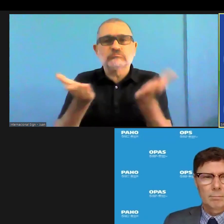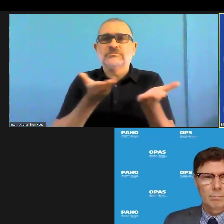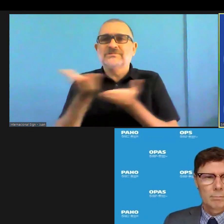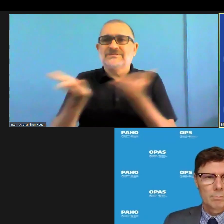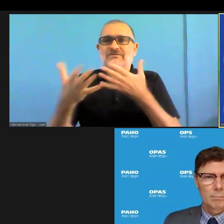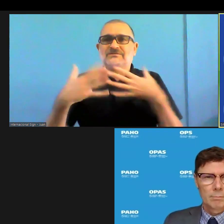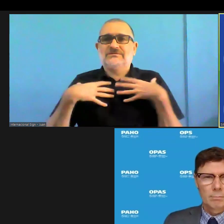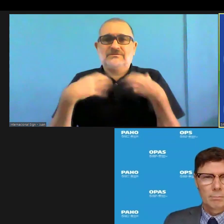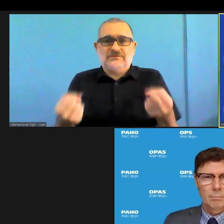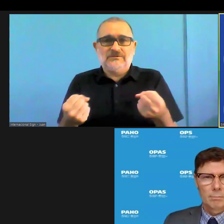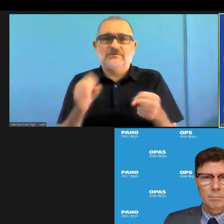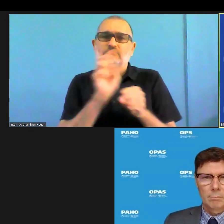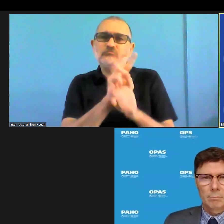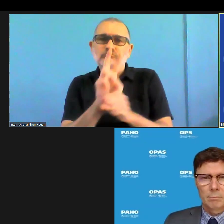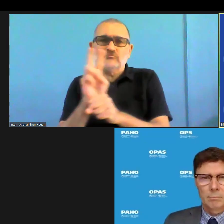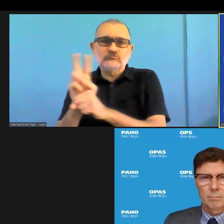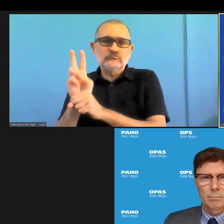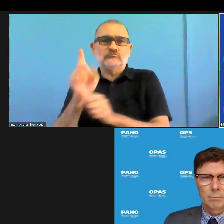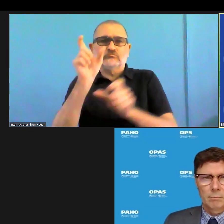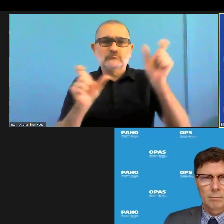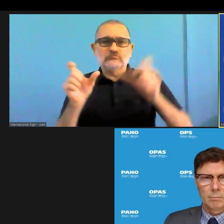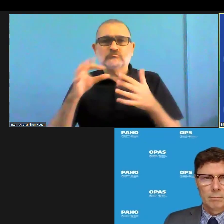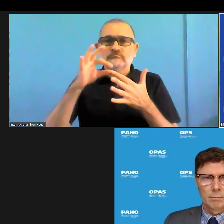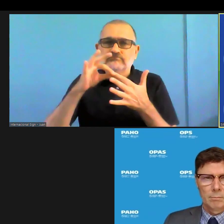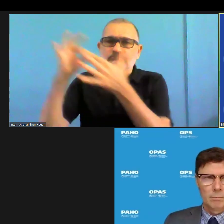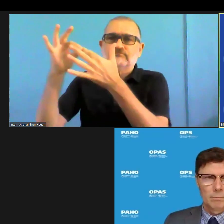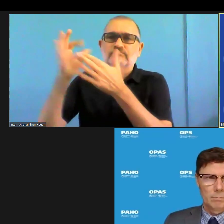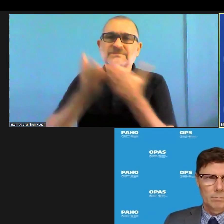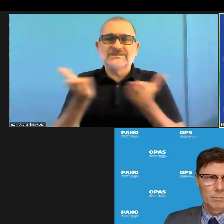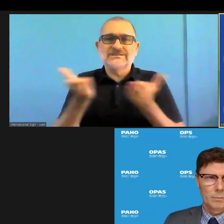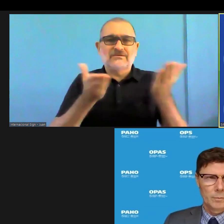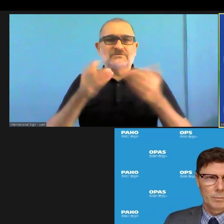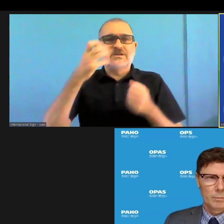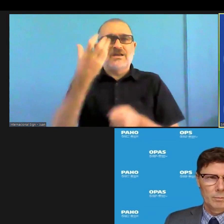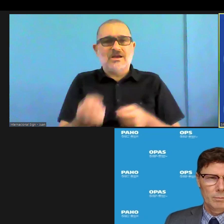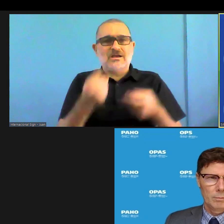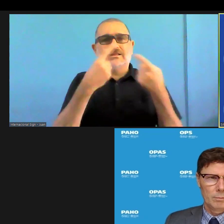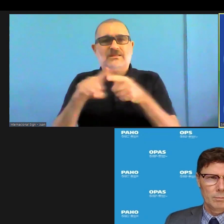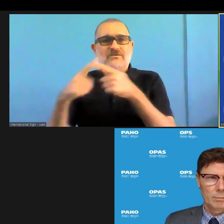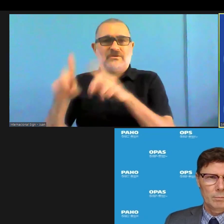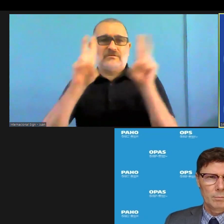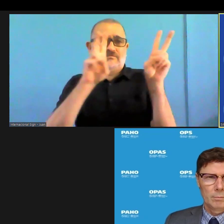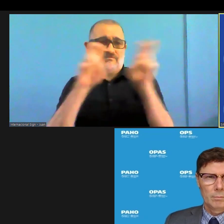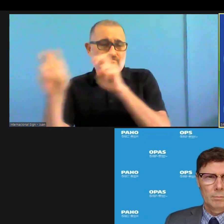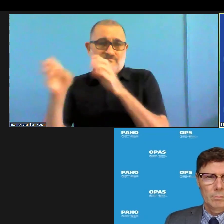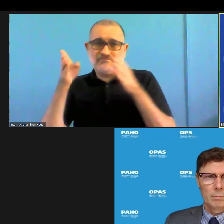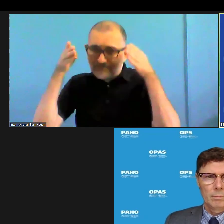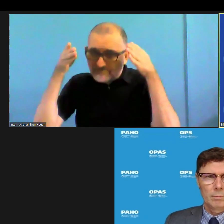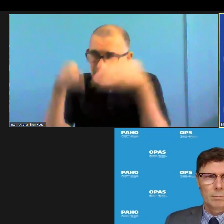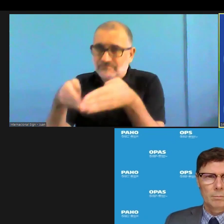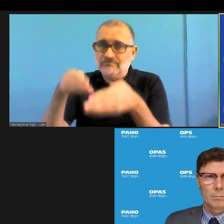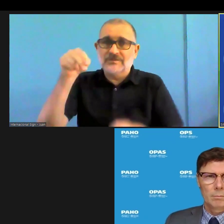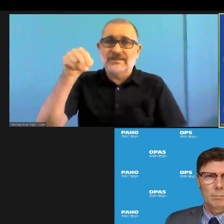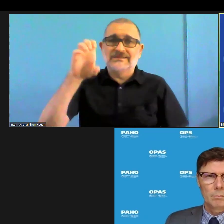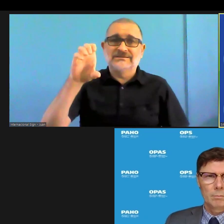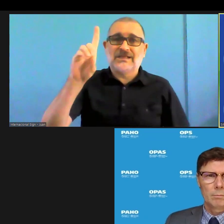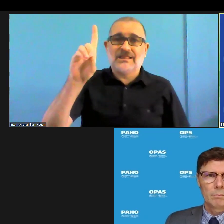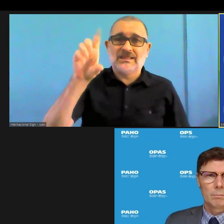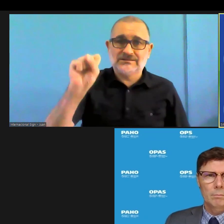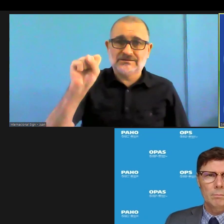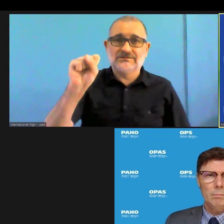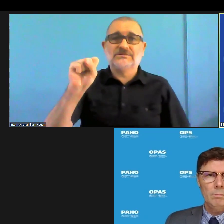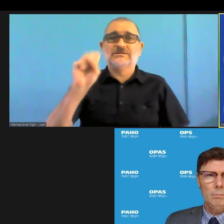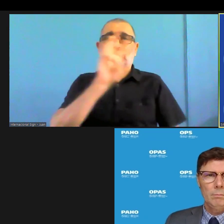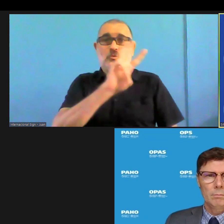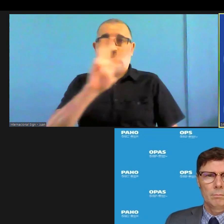CNTs. Este webinario se centra en la transformación de los sistemas sanitarios para el manejo óptimo de las CNTs. Hemos escuchado el